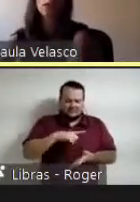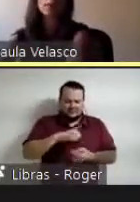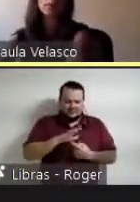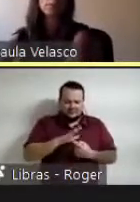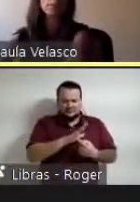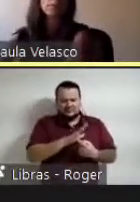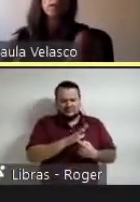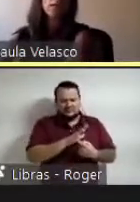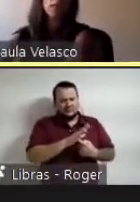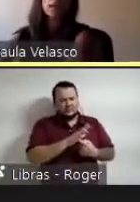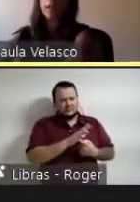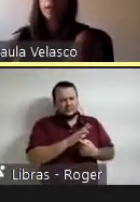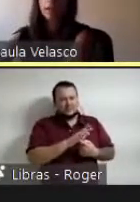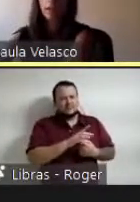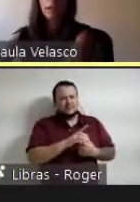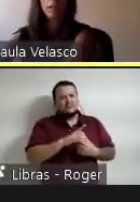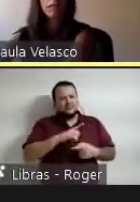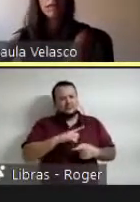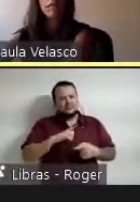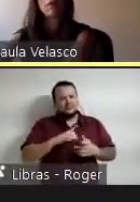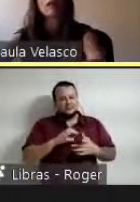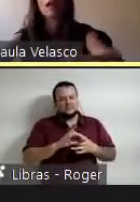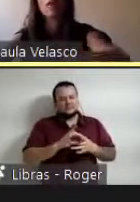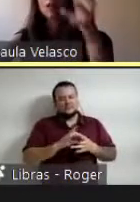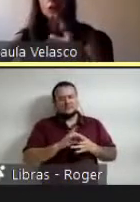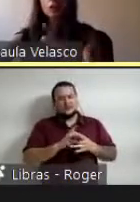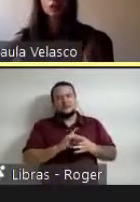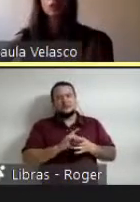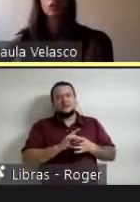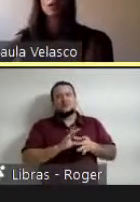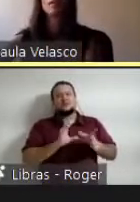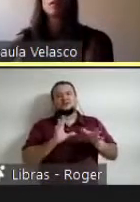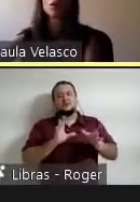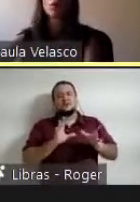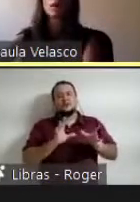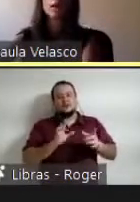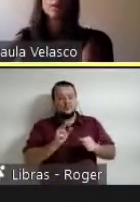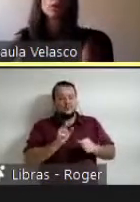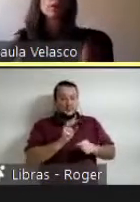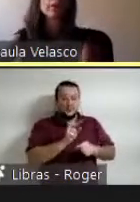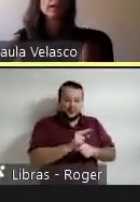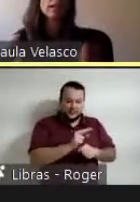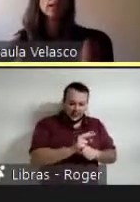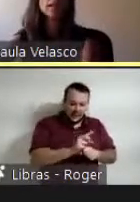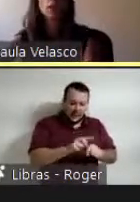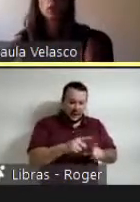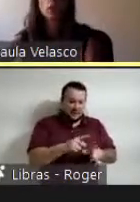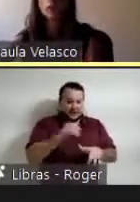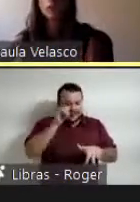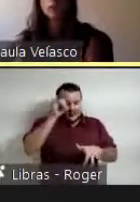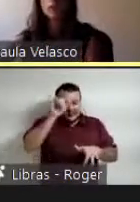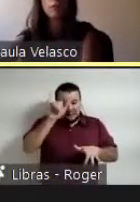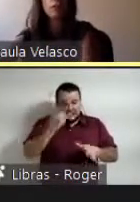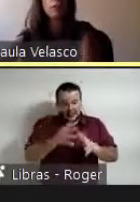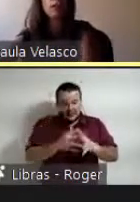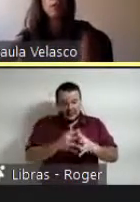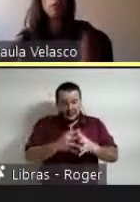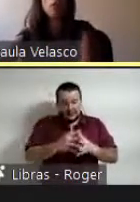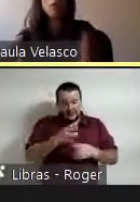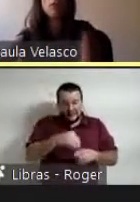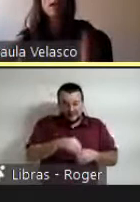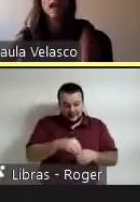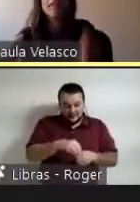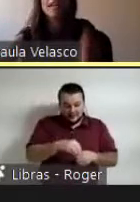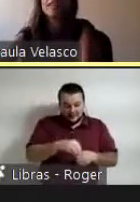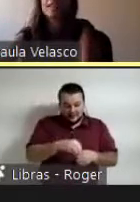estructura finalmente y referido como la nueva construcción que debía ocupar el espacio libre en el interior del terreno y en el que